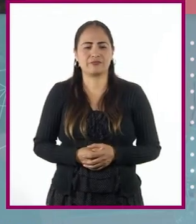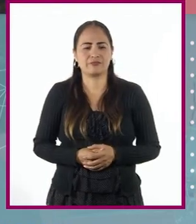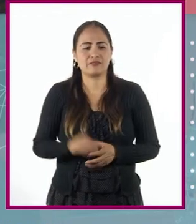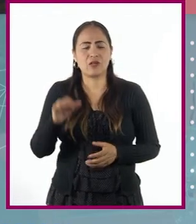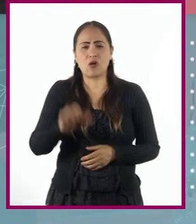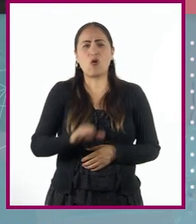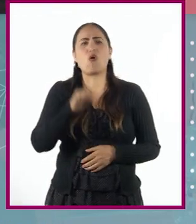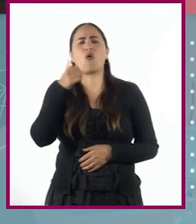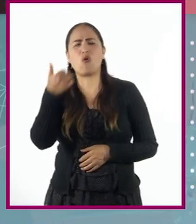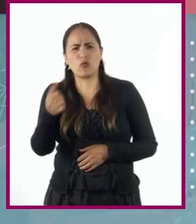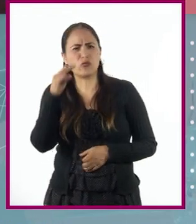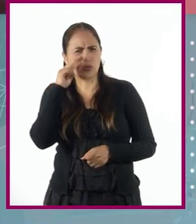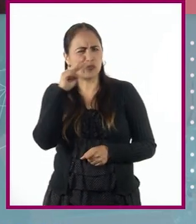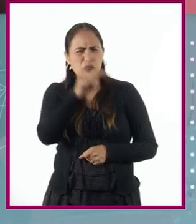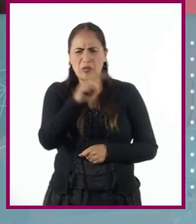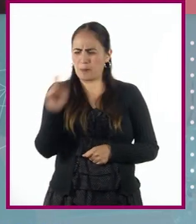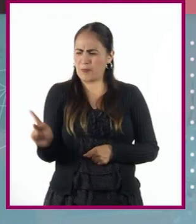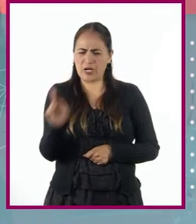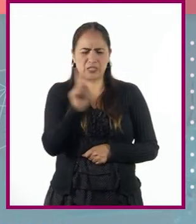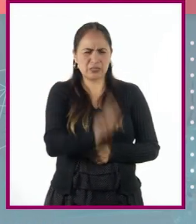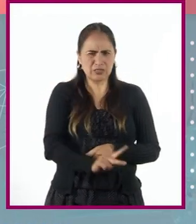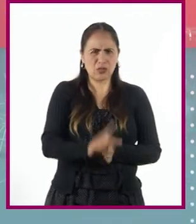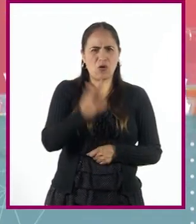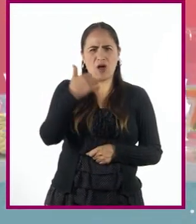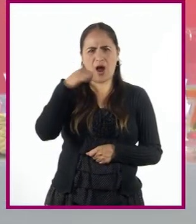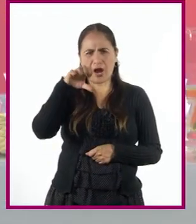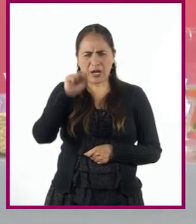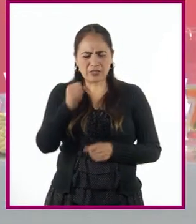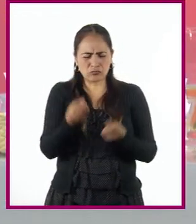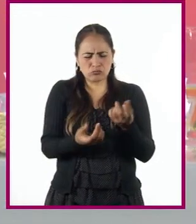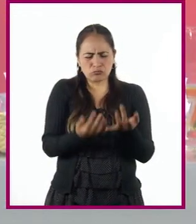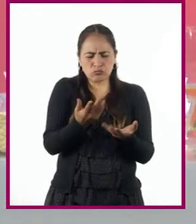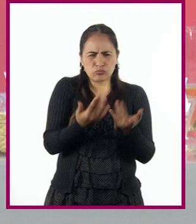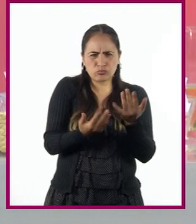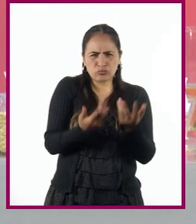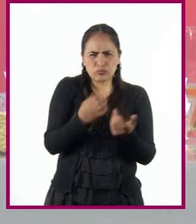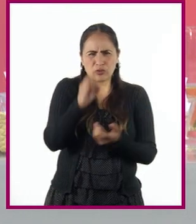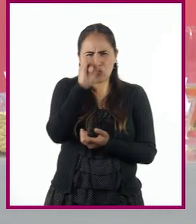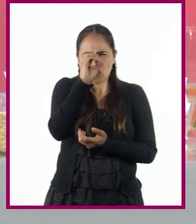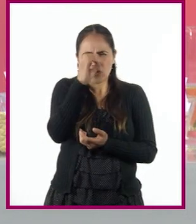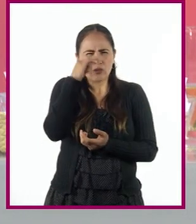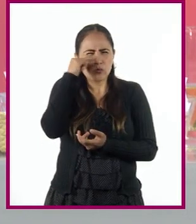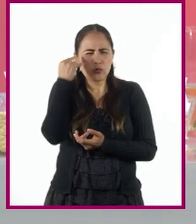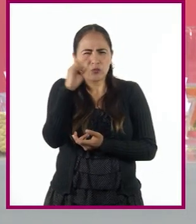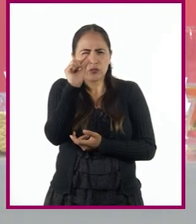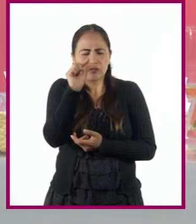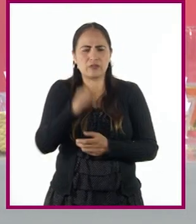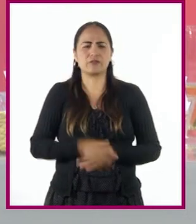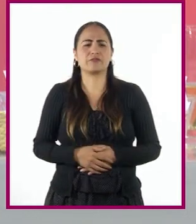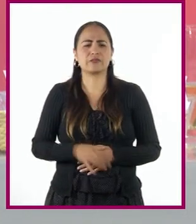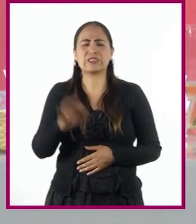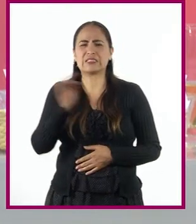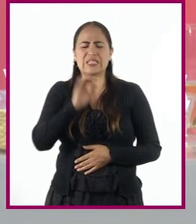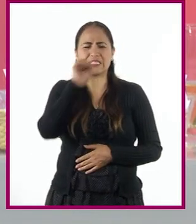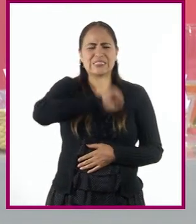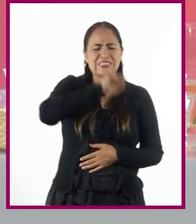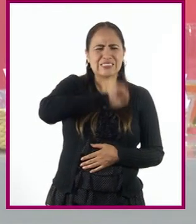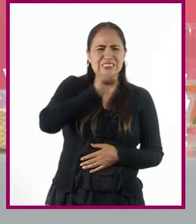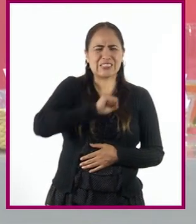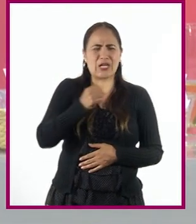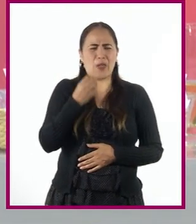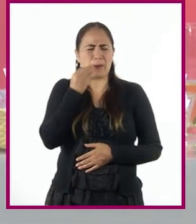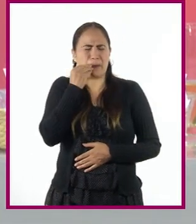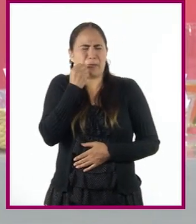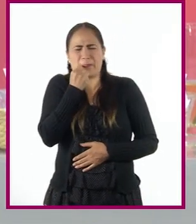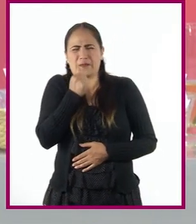cotidianos visualizamos las reacciones de efervescencia? La efervescencia suele emplearse para enmascarar el sabor salado o amargo de